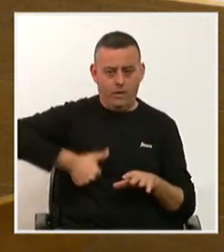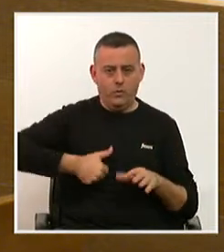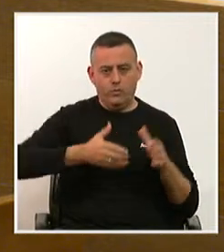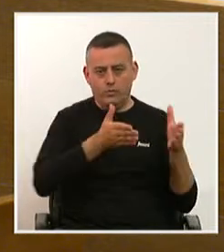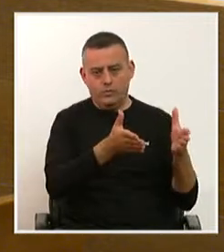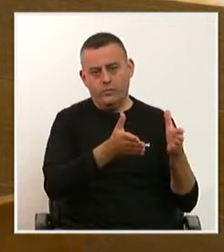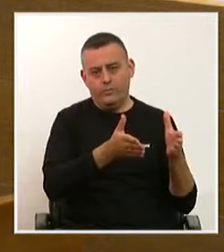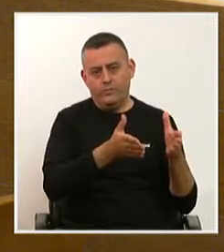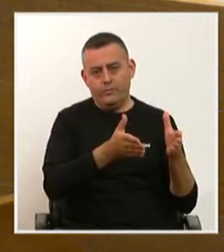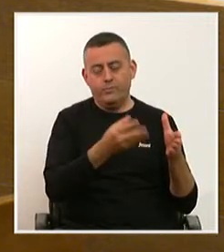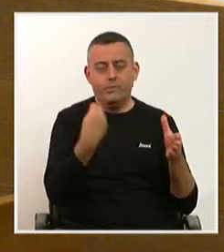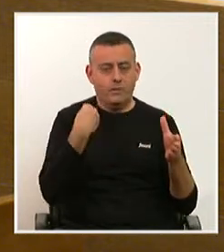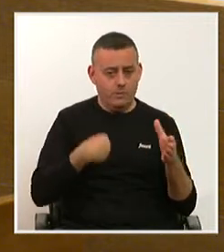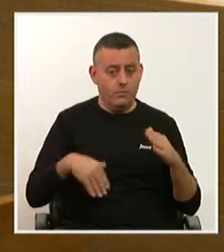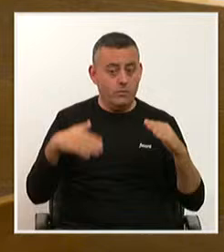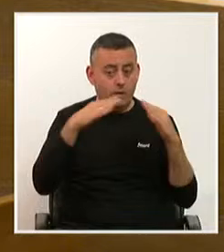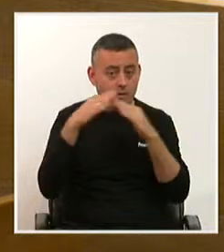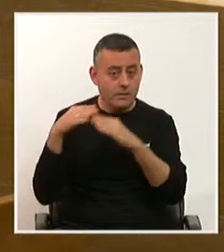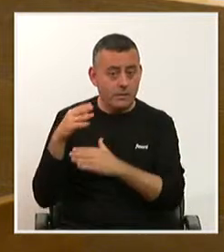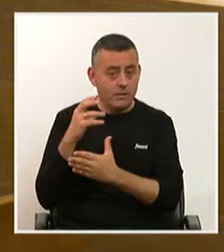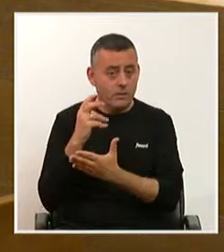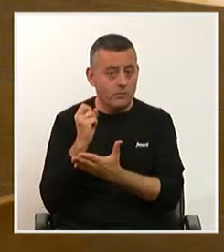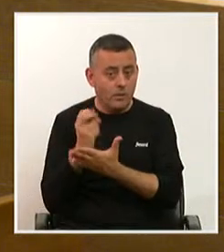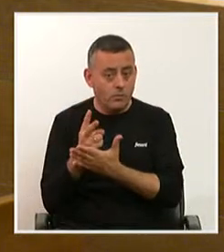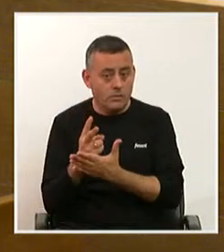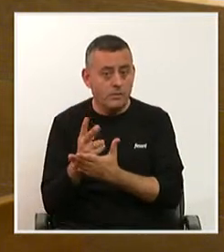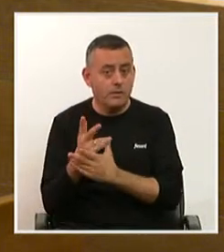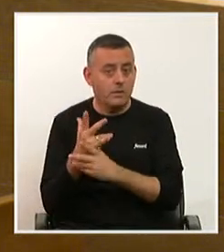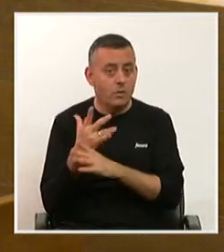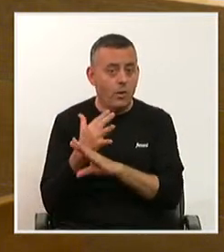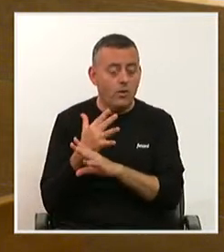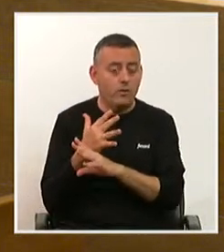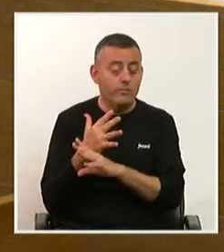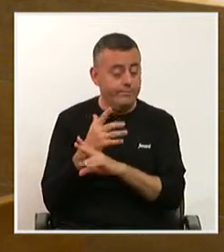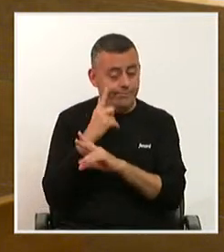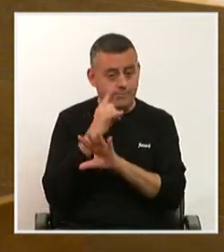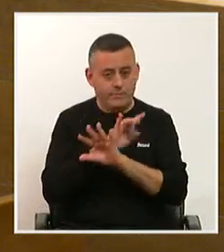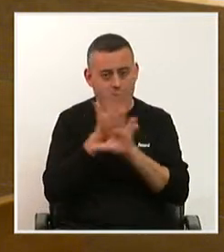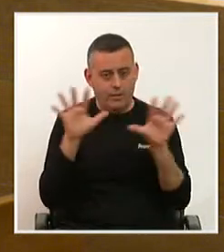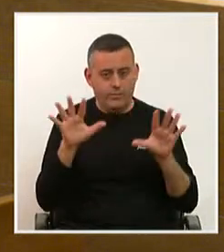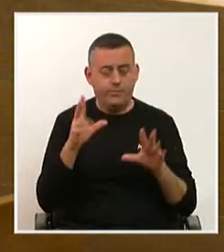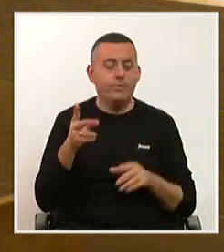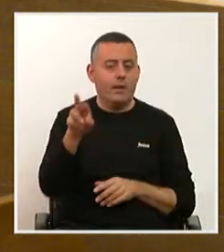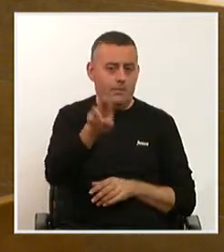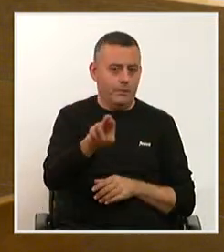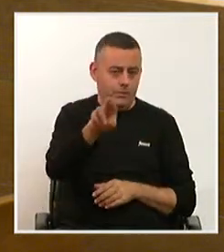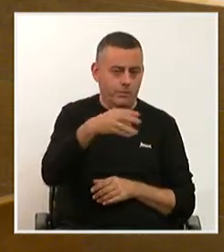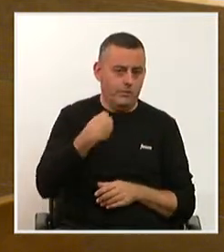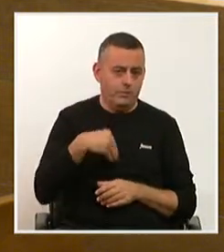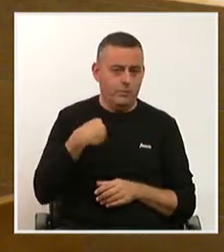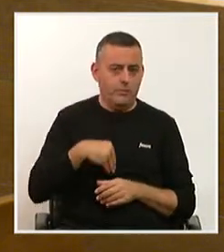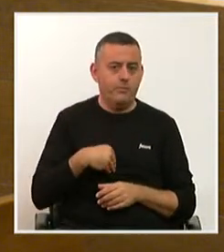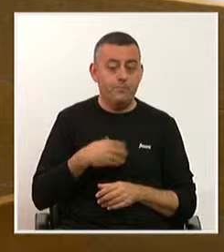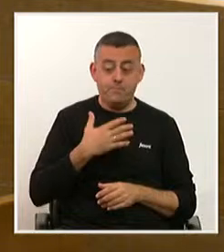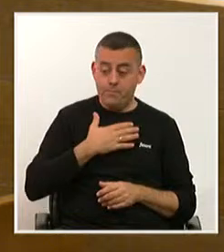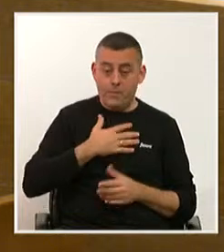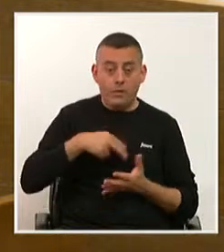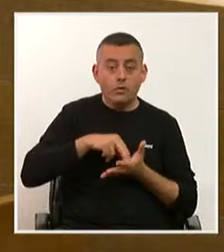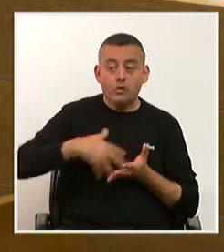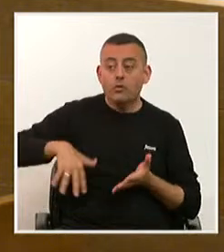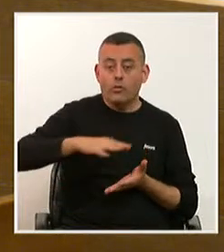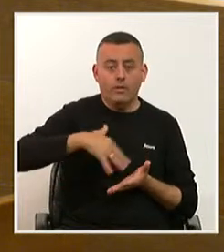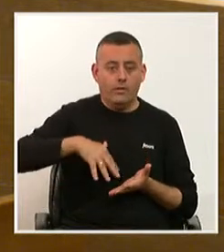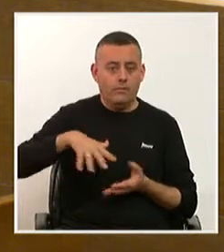cuando lo vemos en las casas de juego Yo lo digo claramente como barrios trabajadores como personas que vivimos en nuestros barrios